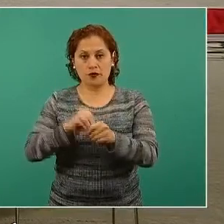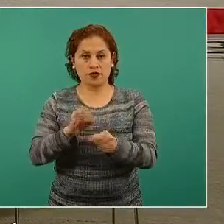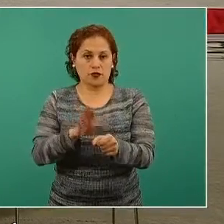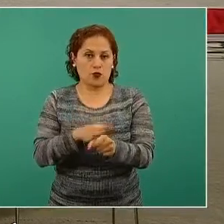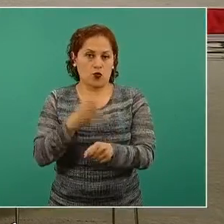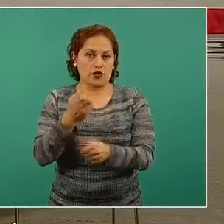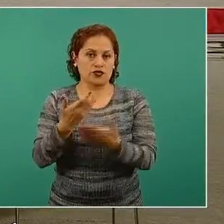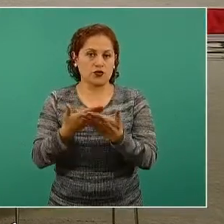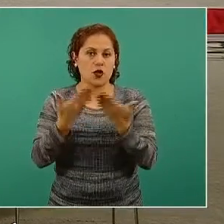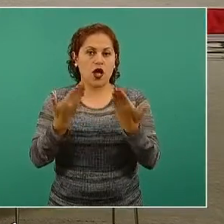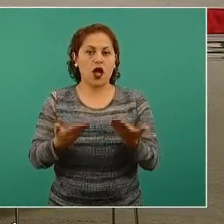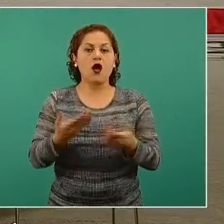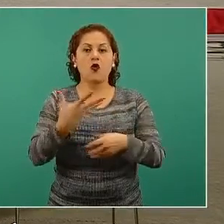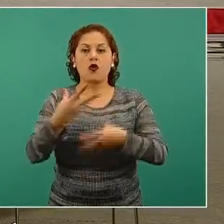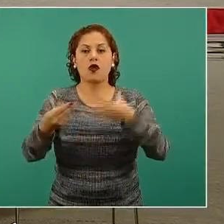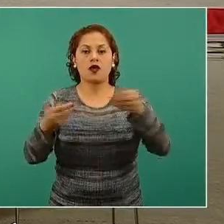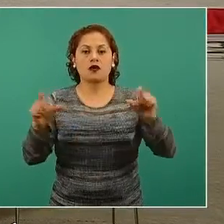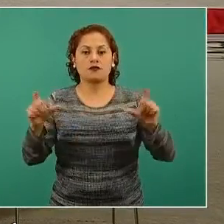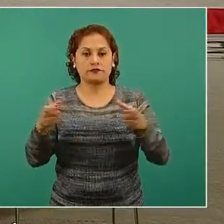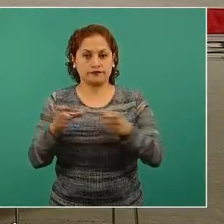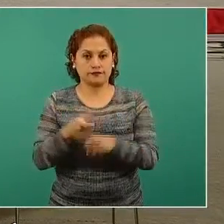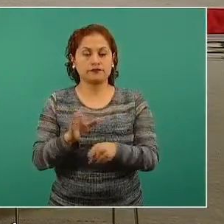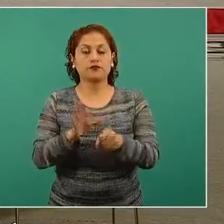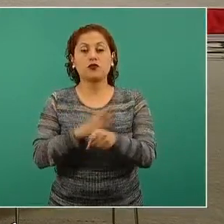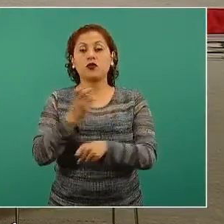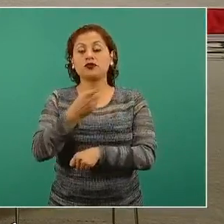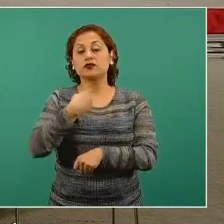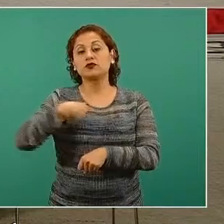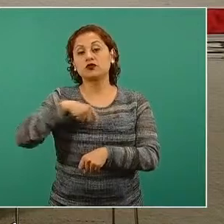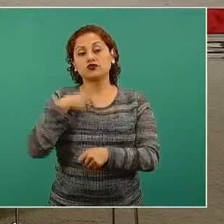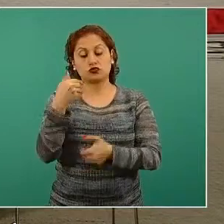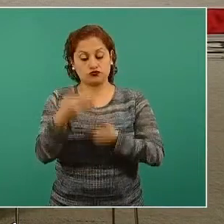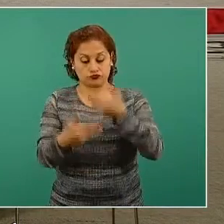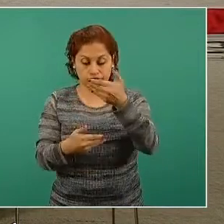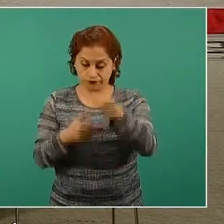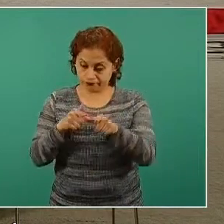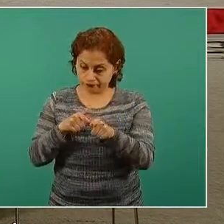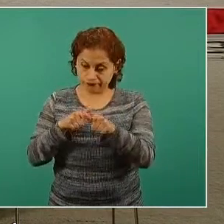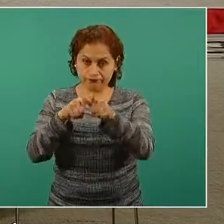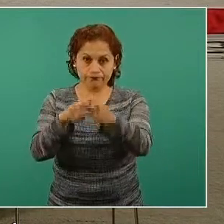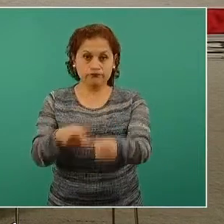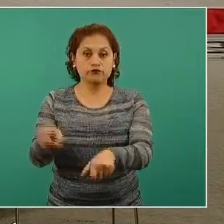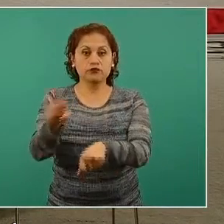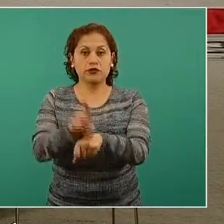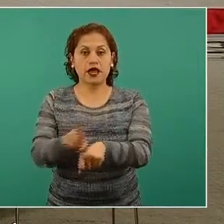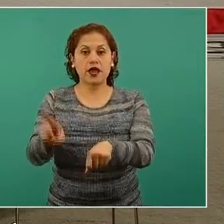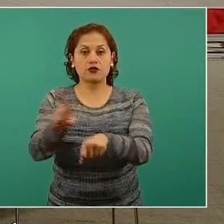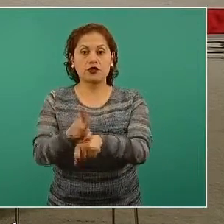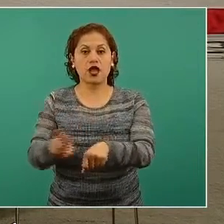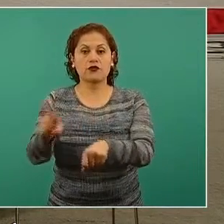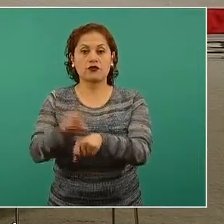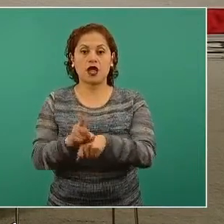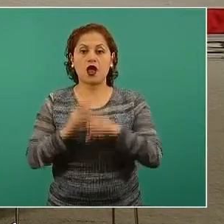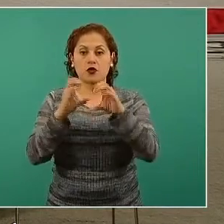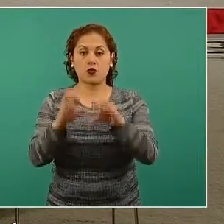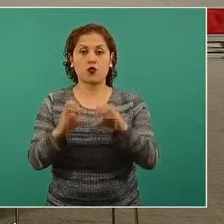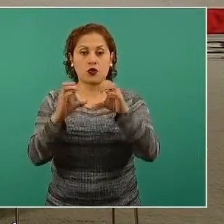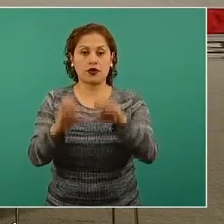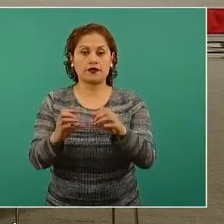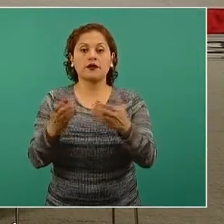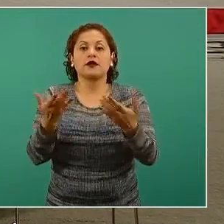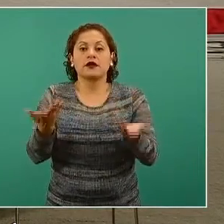que nosotros continuemos con ellas, las hayamos adoptado y las pongamos en práctica día a día, podremos mantener